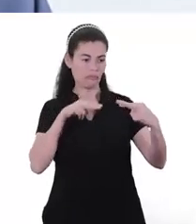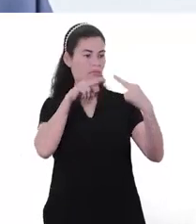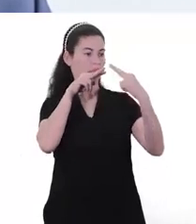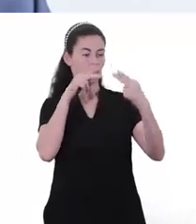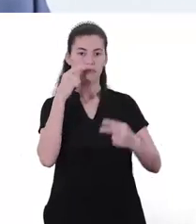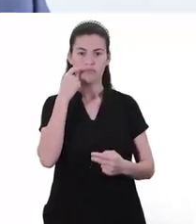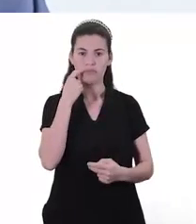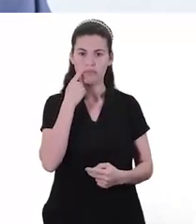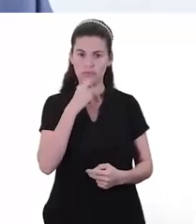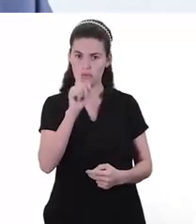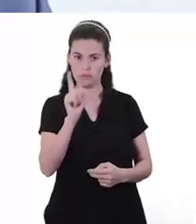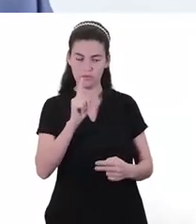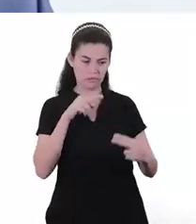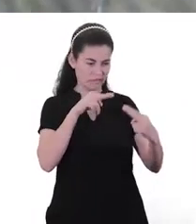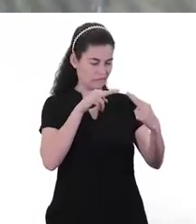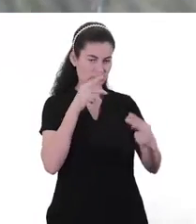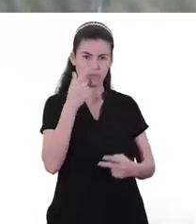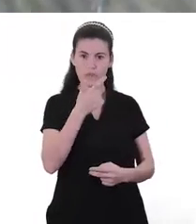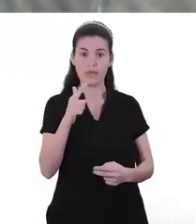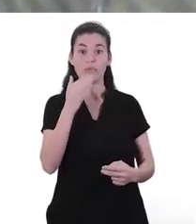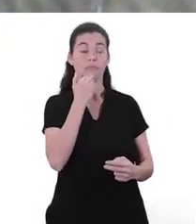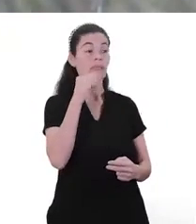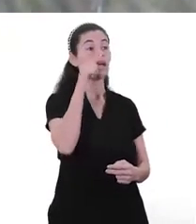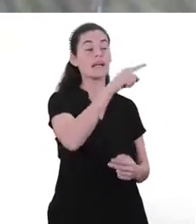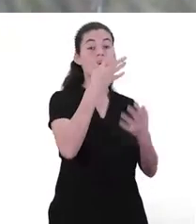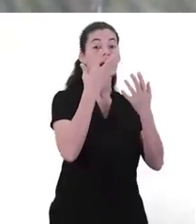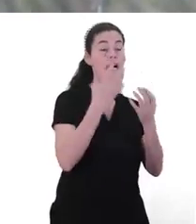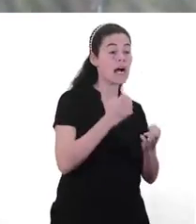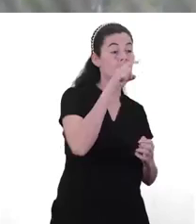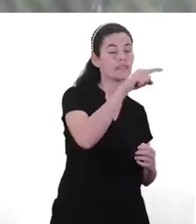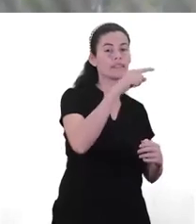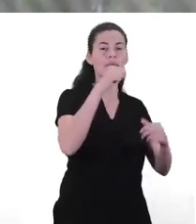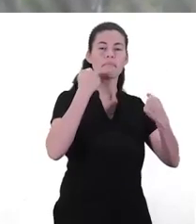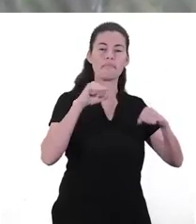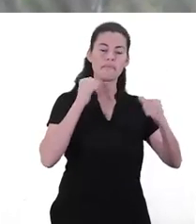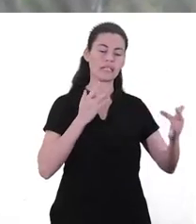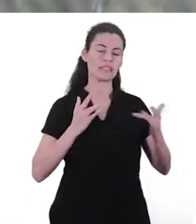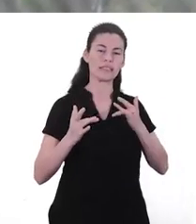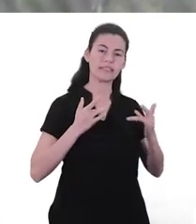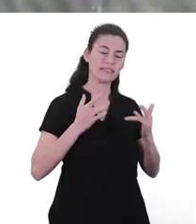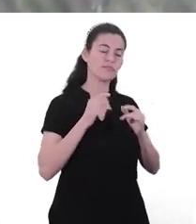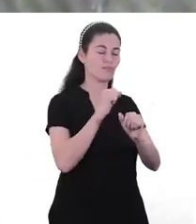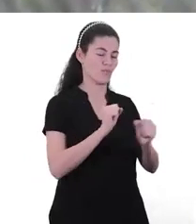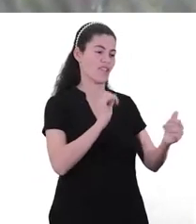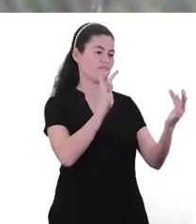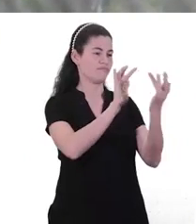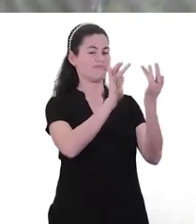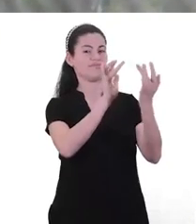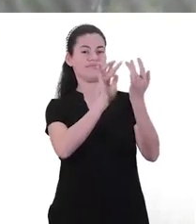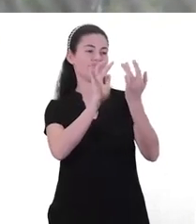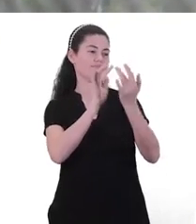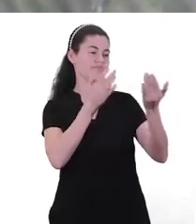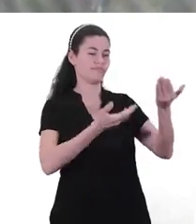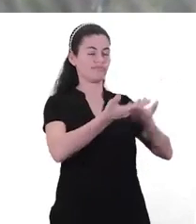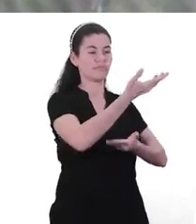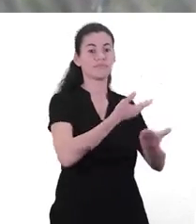entran y salen de la casa. Cada uno almuerza en su casa, pero en el arte podemos mirarnos, ¿verdad? Conectarnos con esa mirada y ir